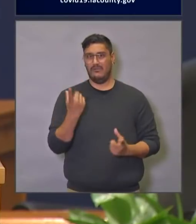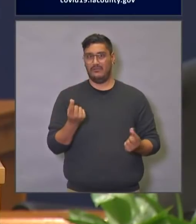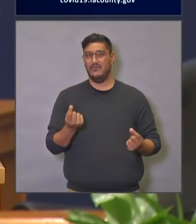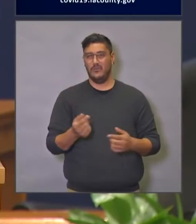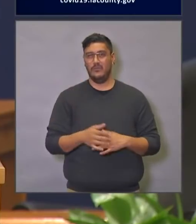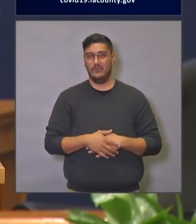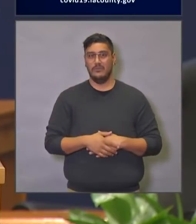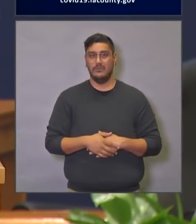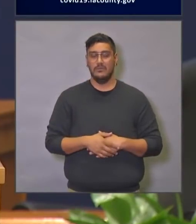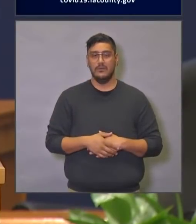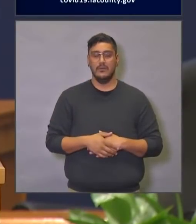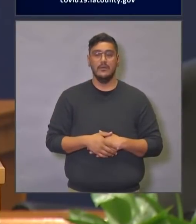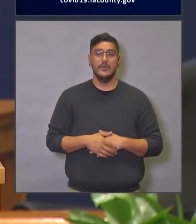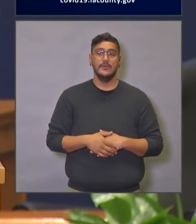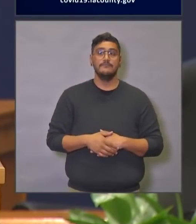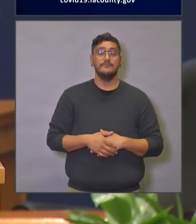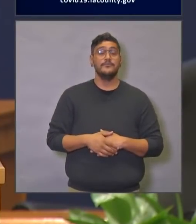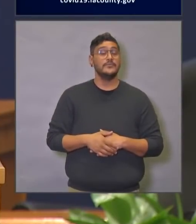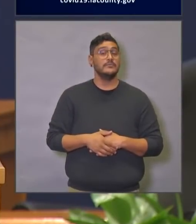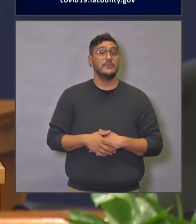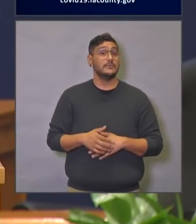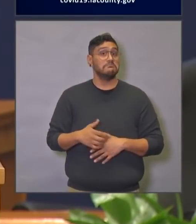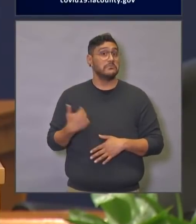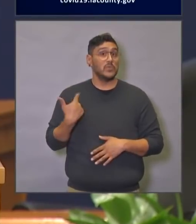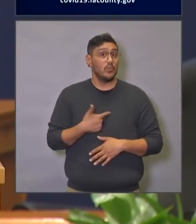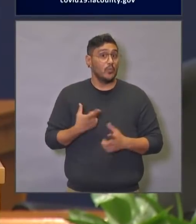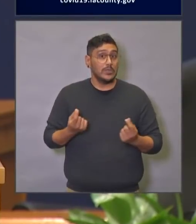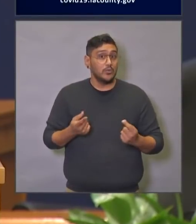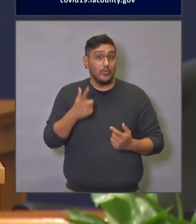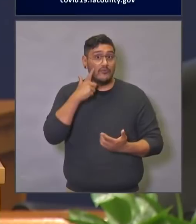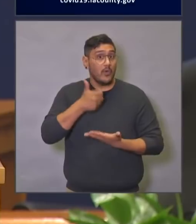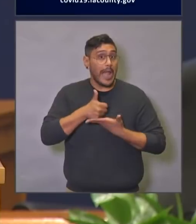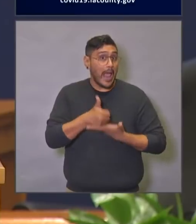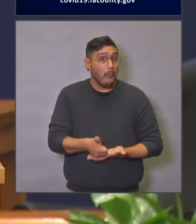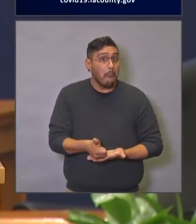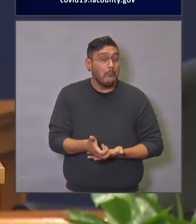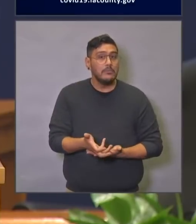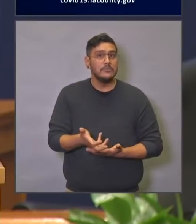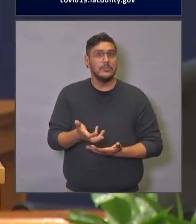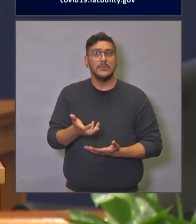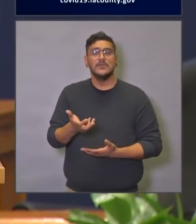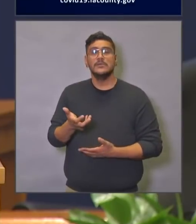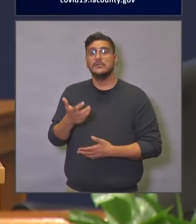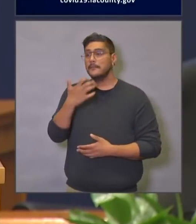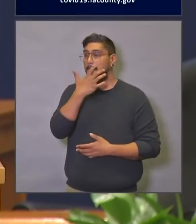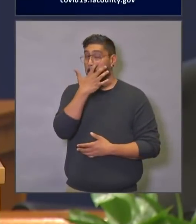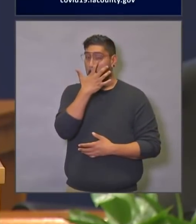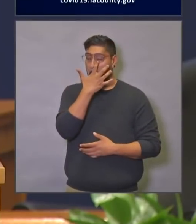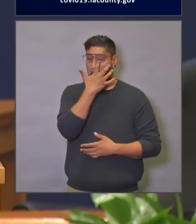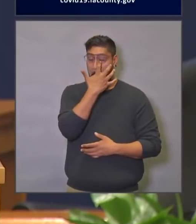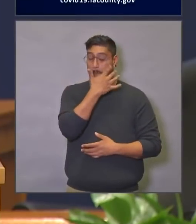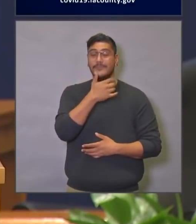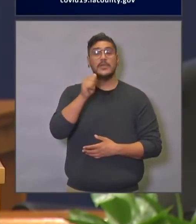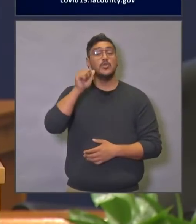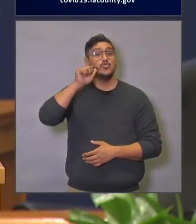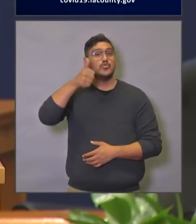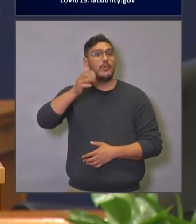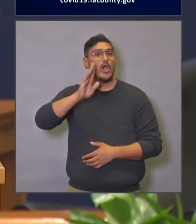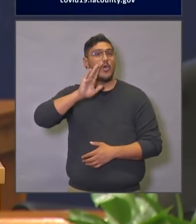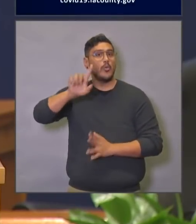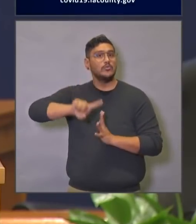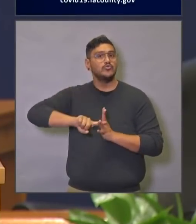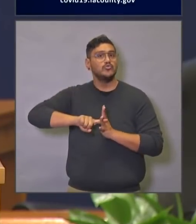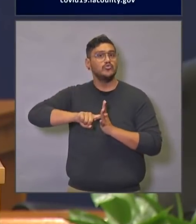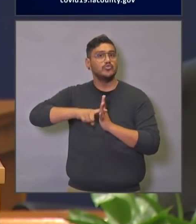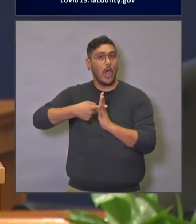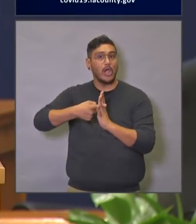a llenar este vacío y para mantener a todos los estudiantes lo más seguros posibles, mañana vamos a lanzar un